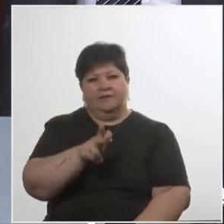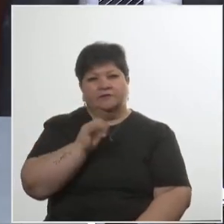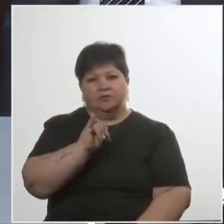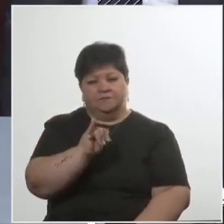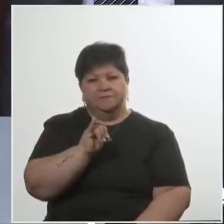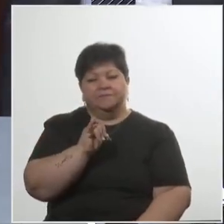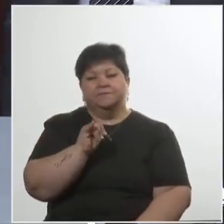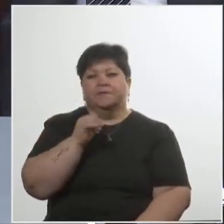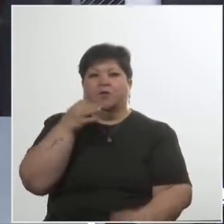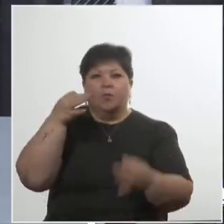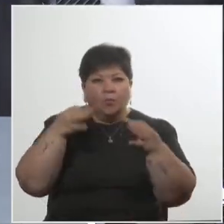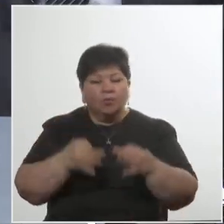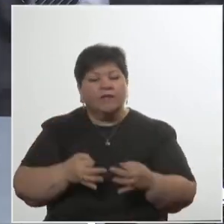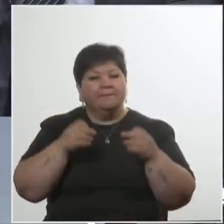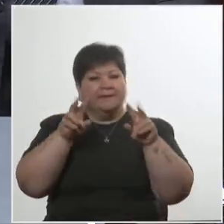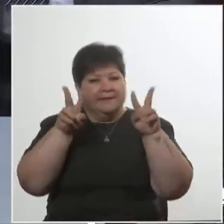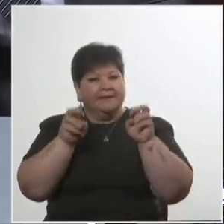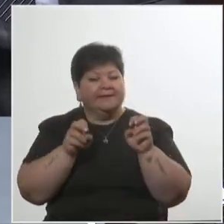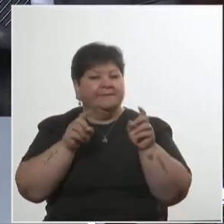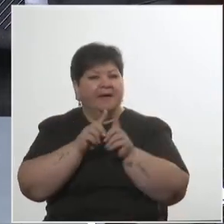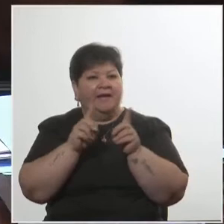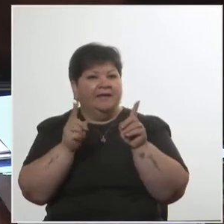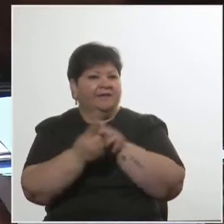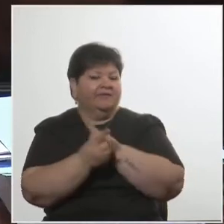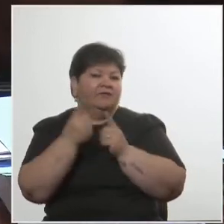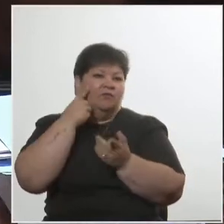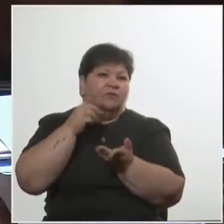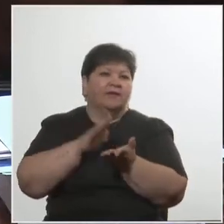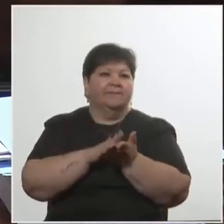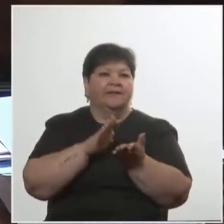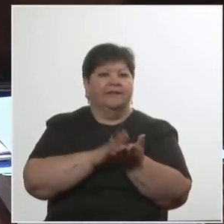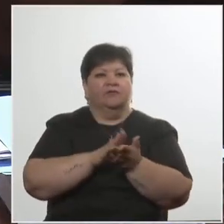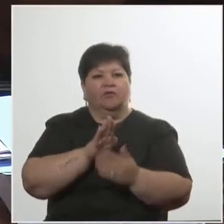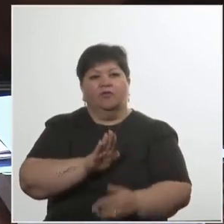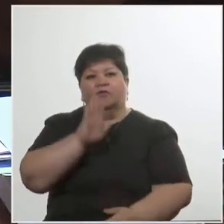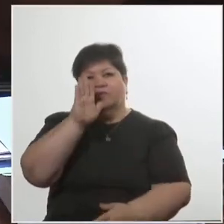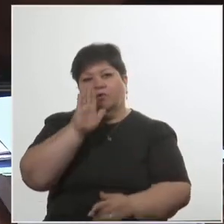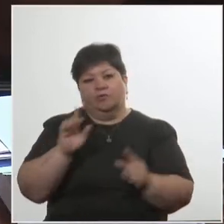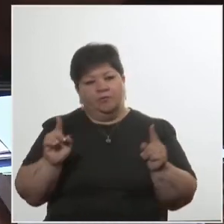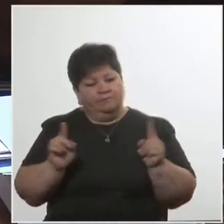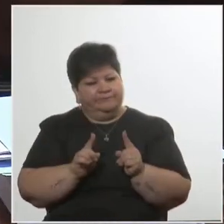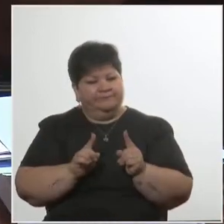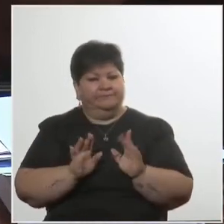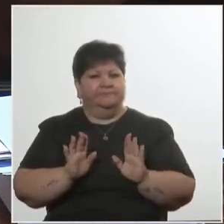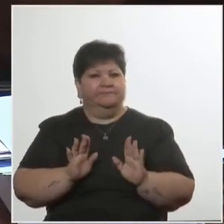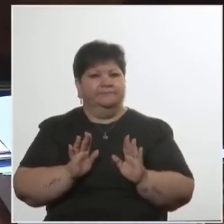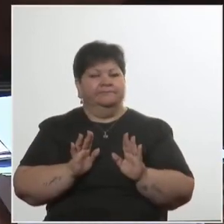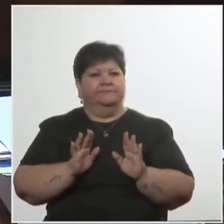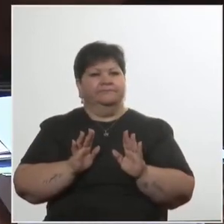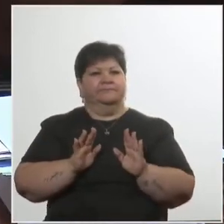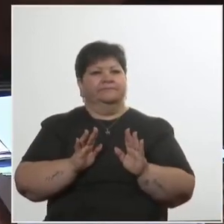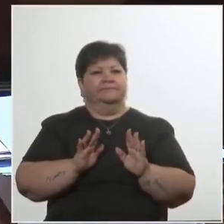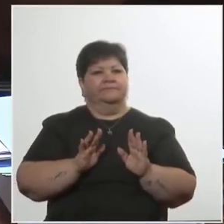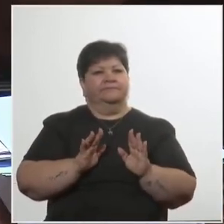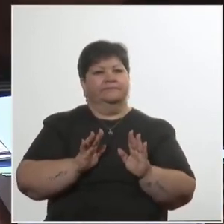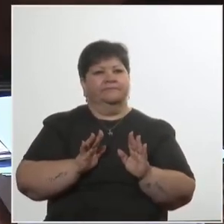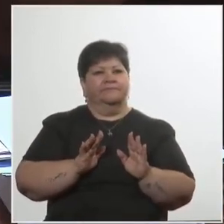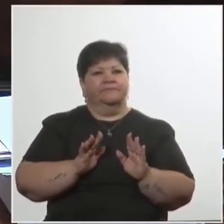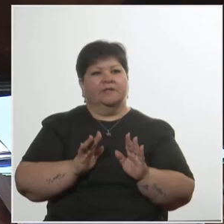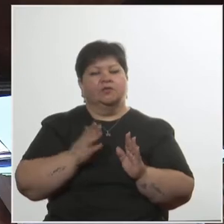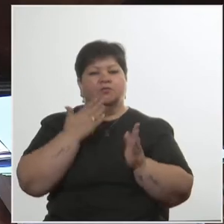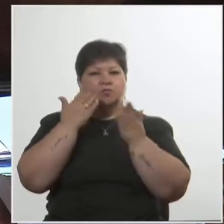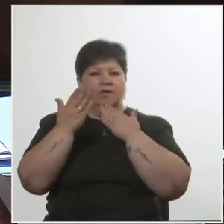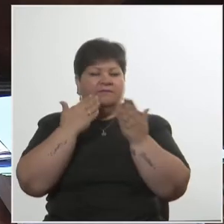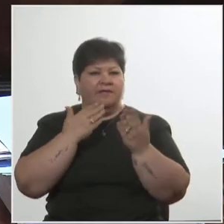justamente en este tema al revés preferí el fundamento de Voto porque es muy restrictivo y yo